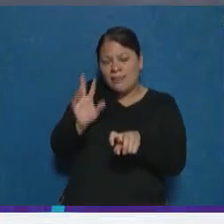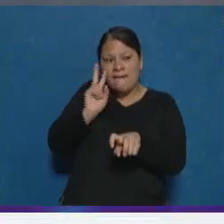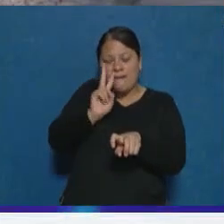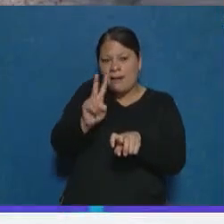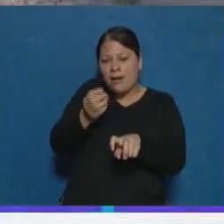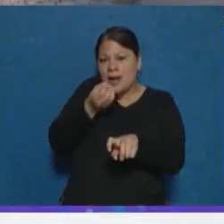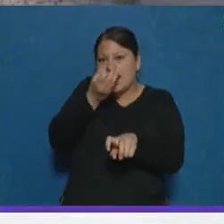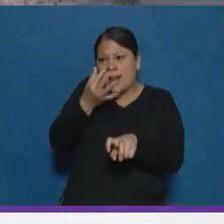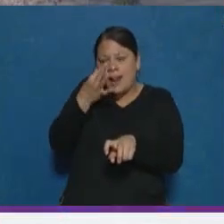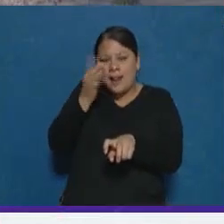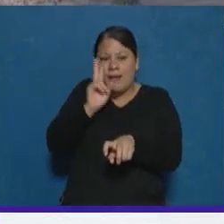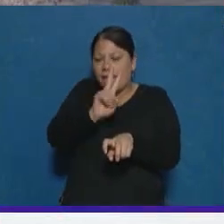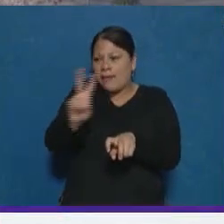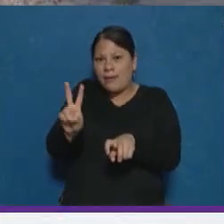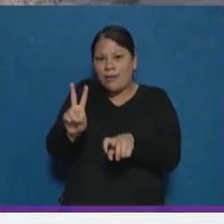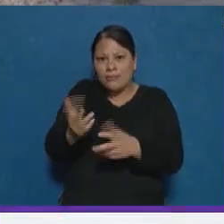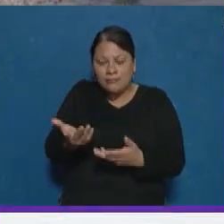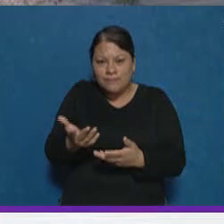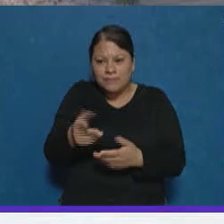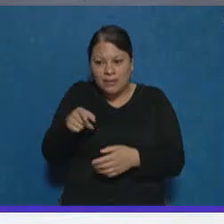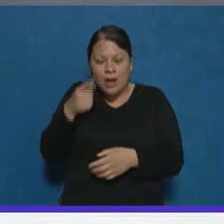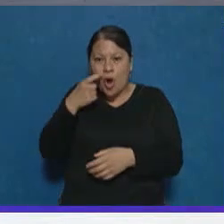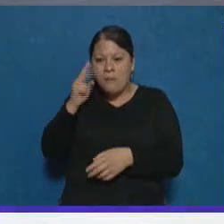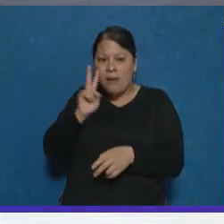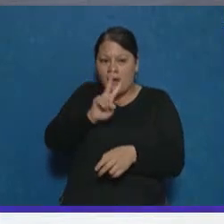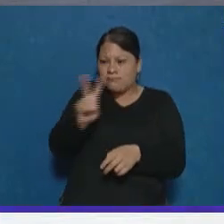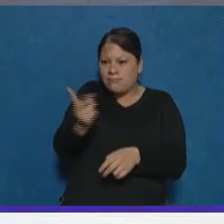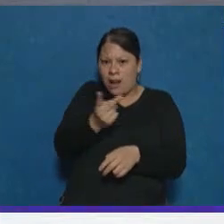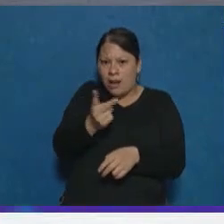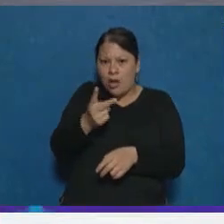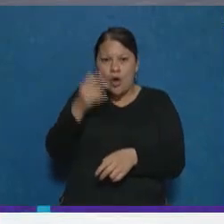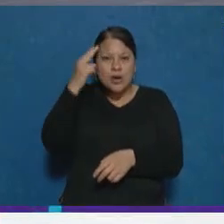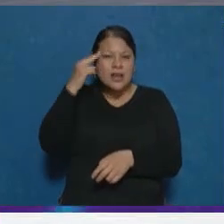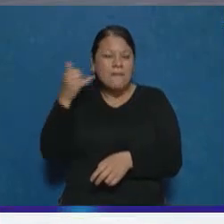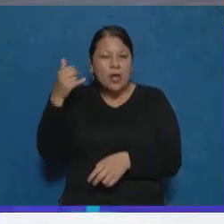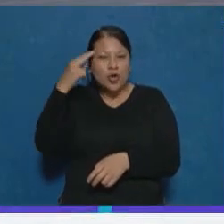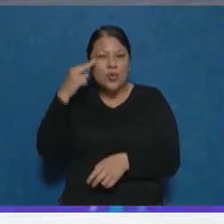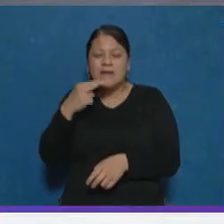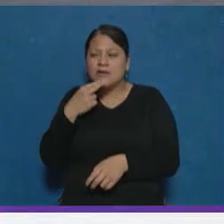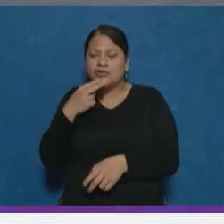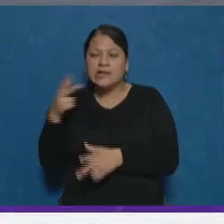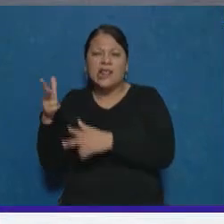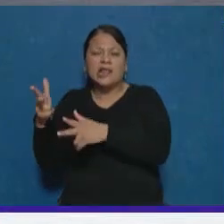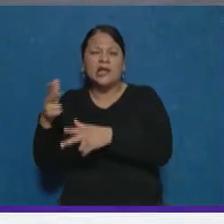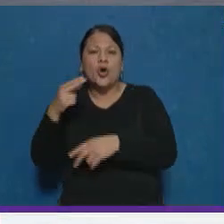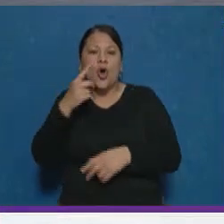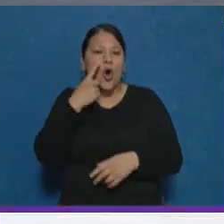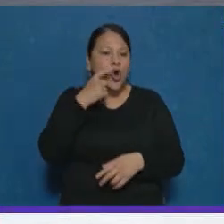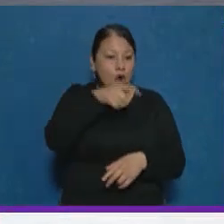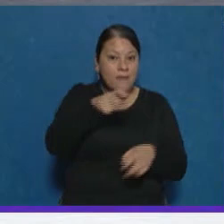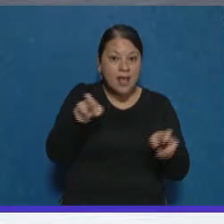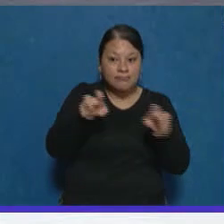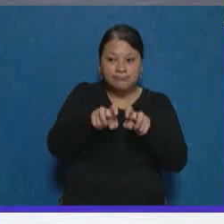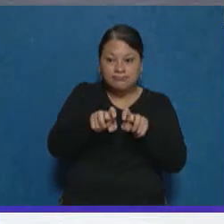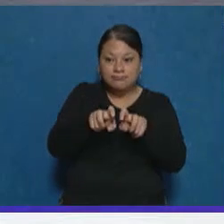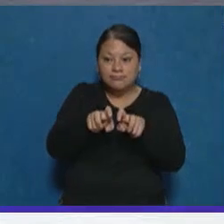en la causa, que en su llamado al 911 indica que un hombre dentro de un vehículo estaba atacando al